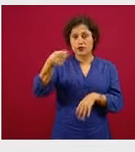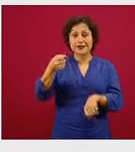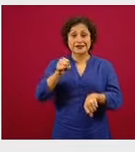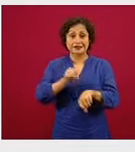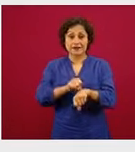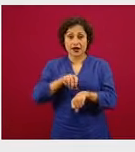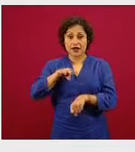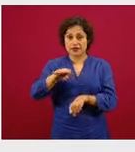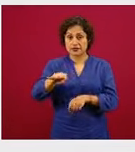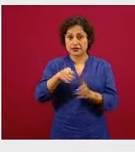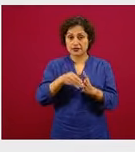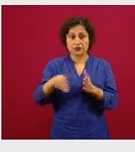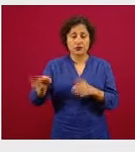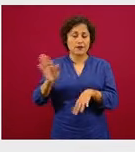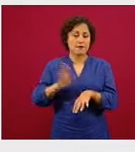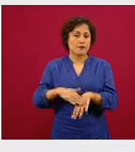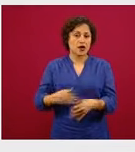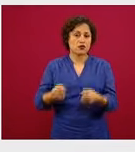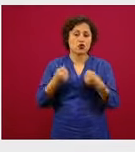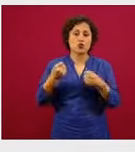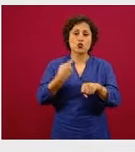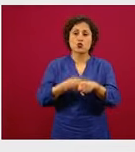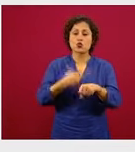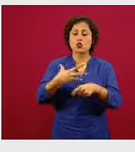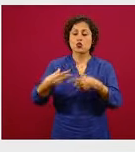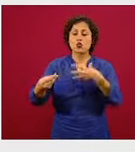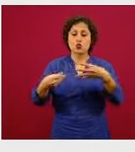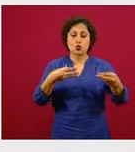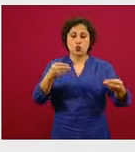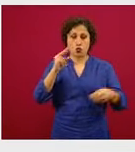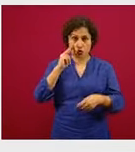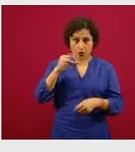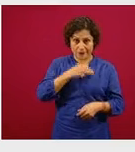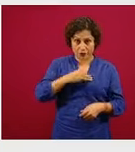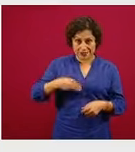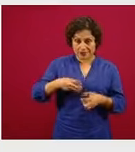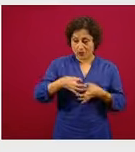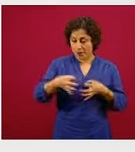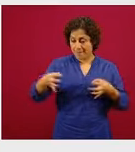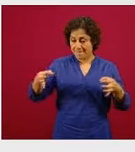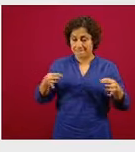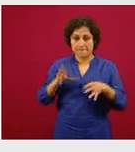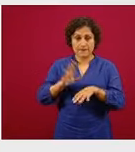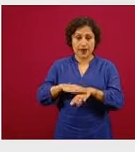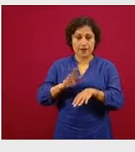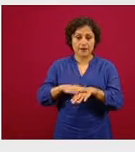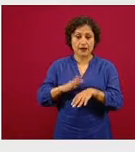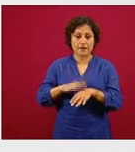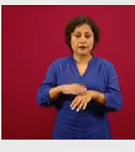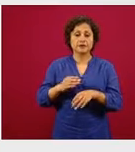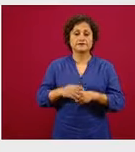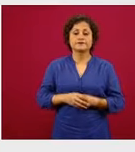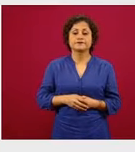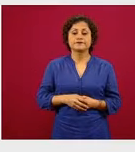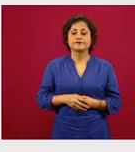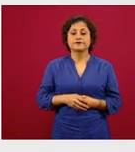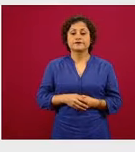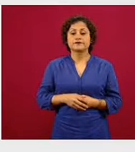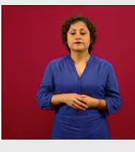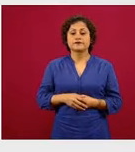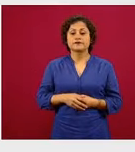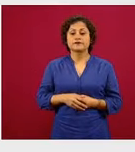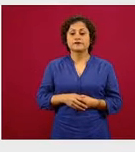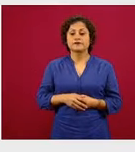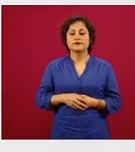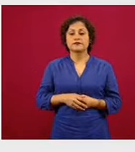19 incrementa la intensidad, incrementa la cantidad de municipios. Vean, ya en la 21 prácticamente se había registrado transmisión en